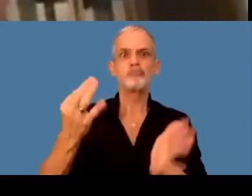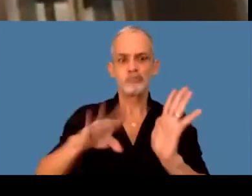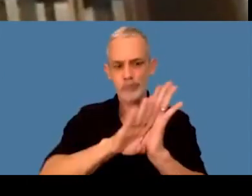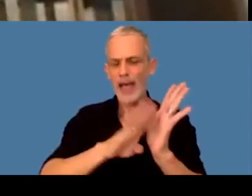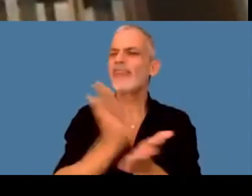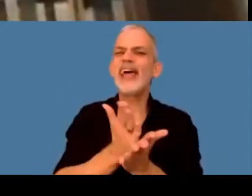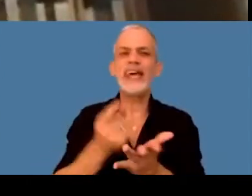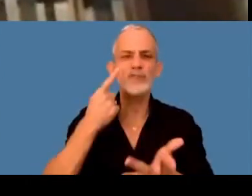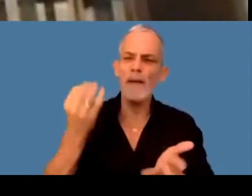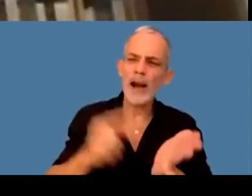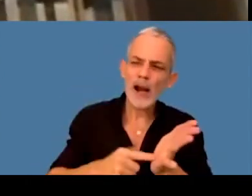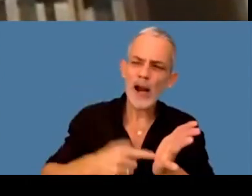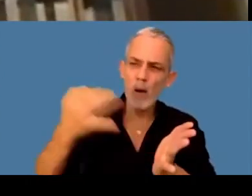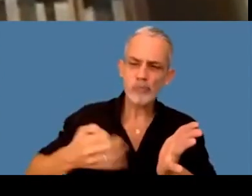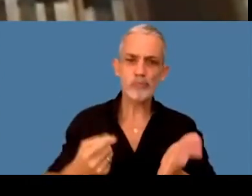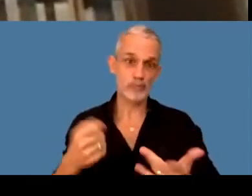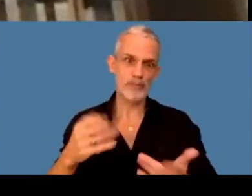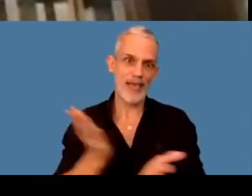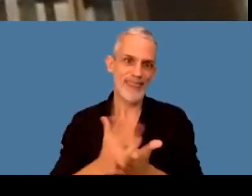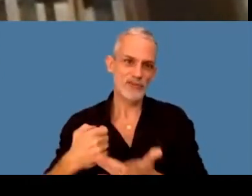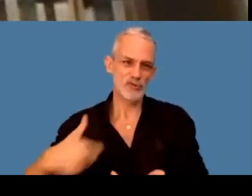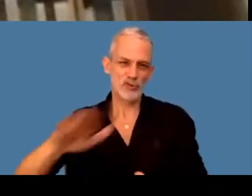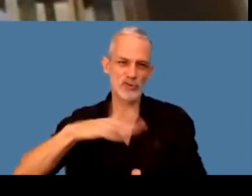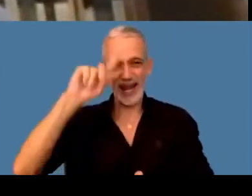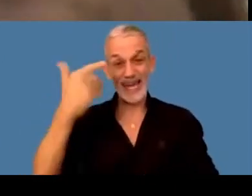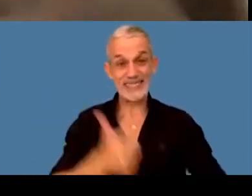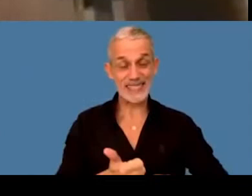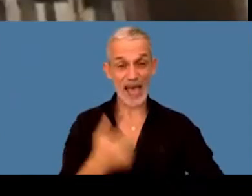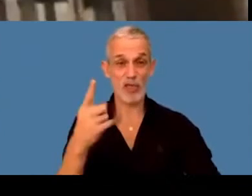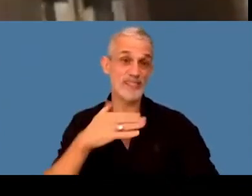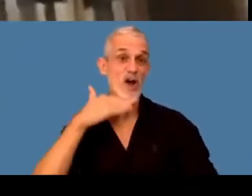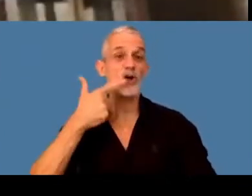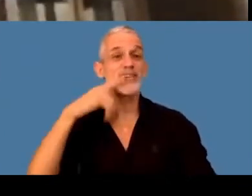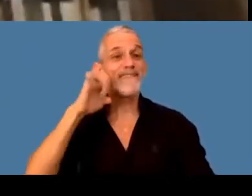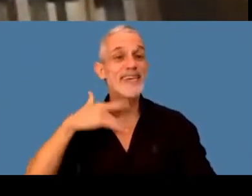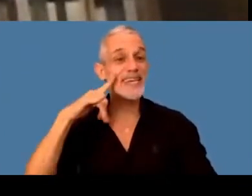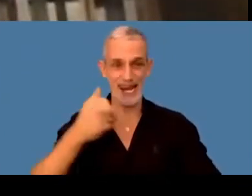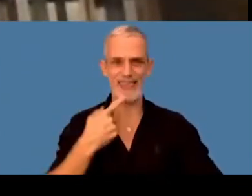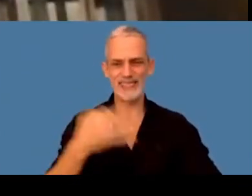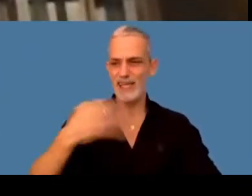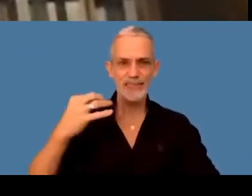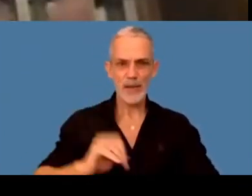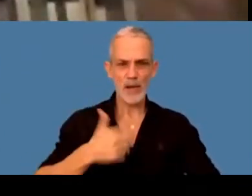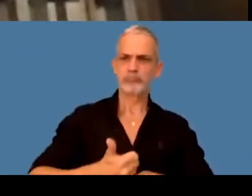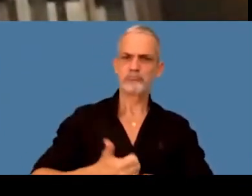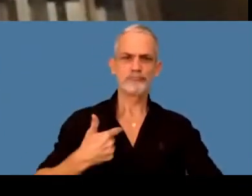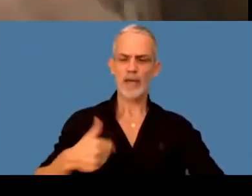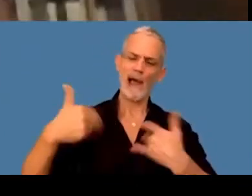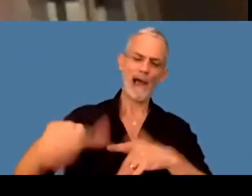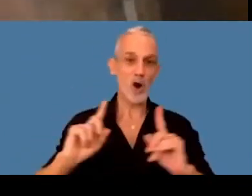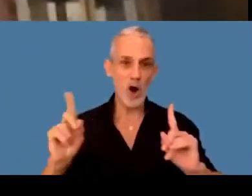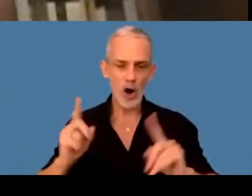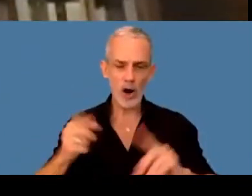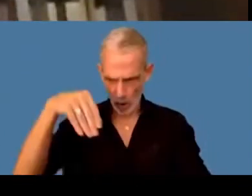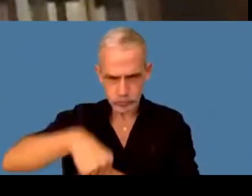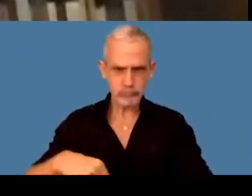como yo les digo, en los derechos sociales el Estado, como vos decías, Josefina, tiene una obligación de actuar. Tiene una obligación de actuar, no